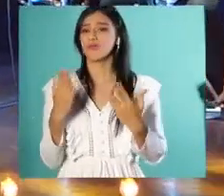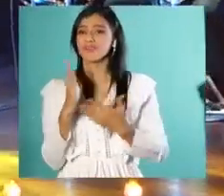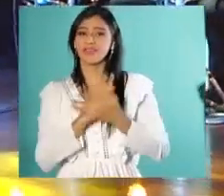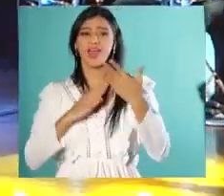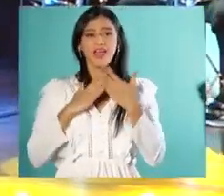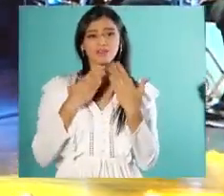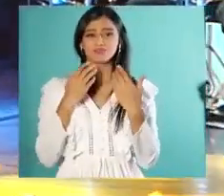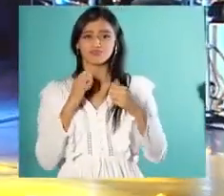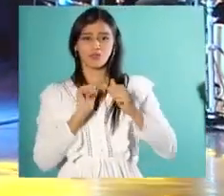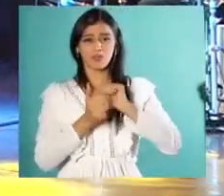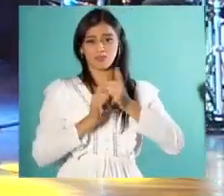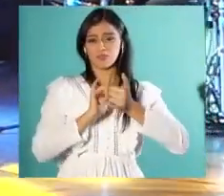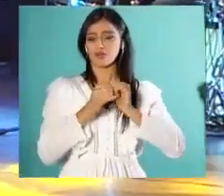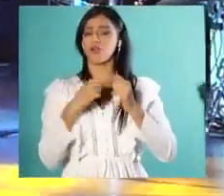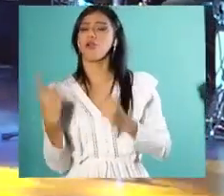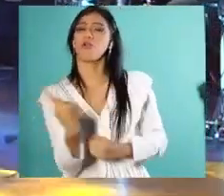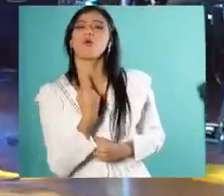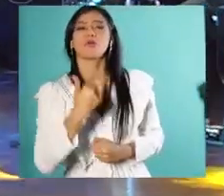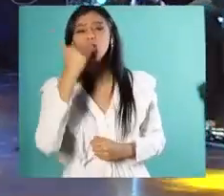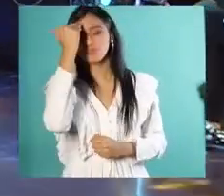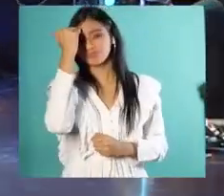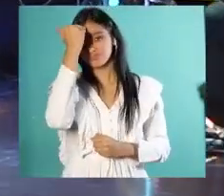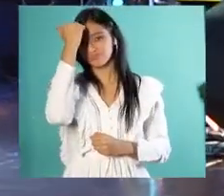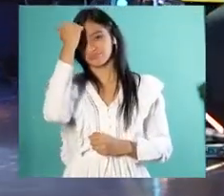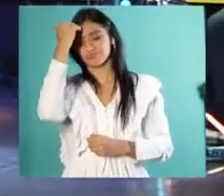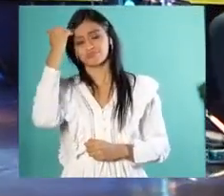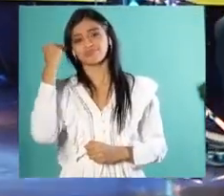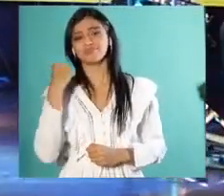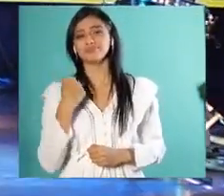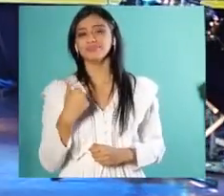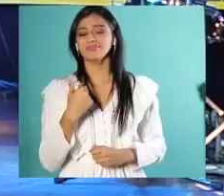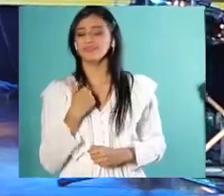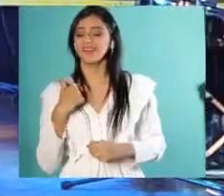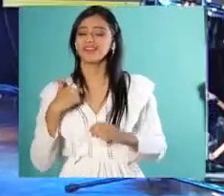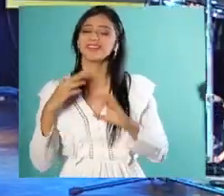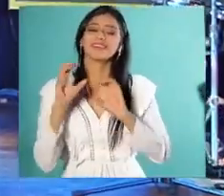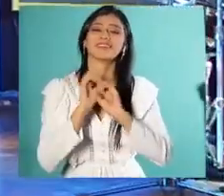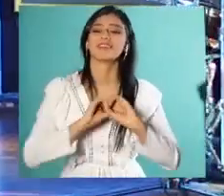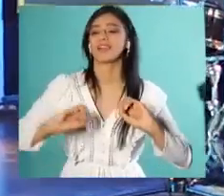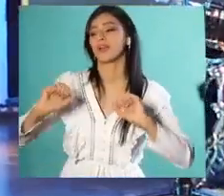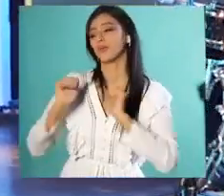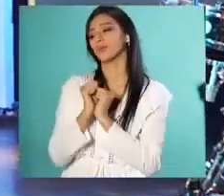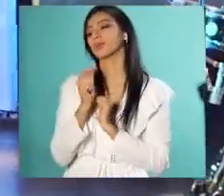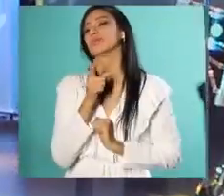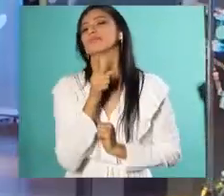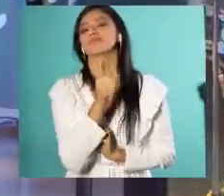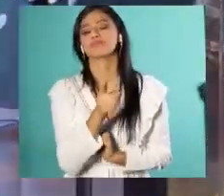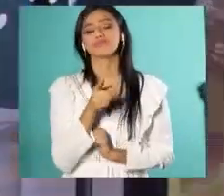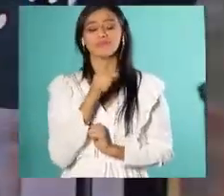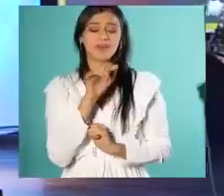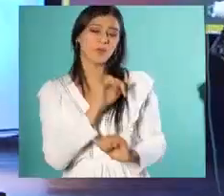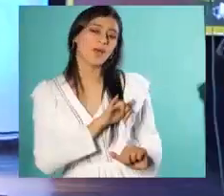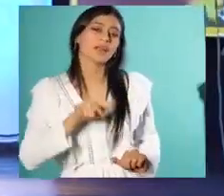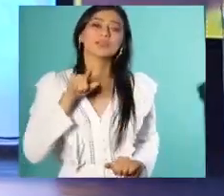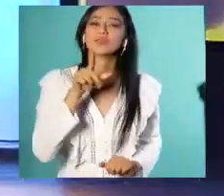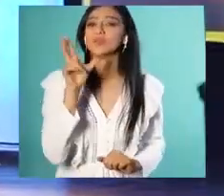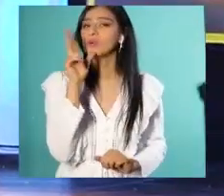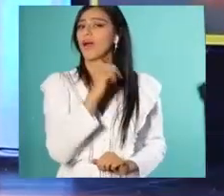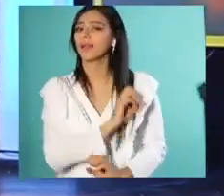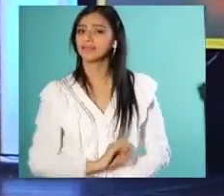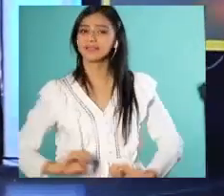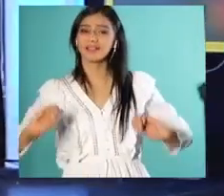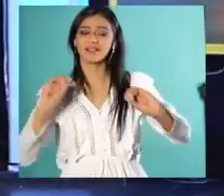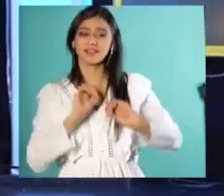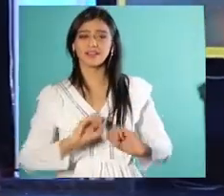o kung fu? Lo único que sé es que no hay nadie como tú, como tú, como